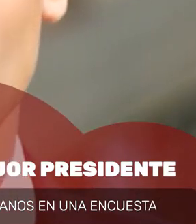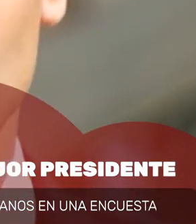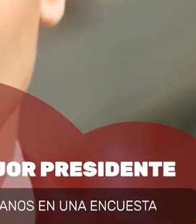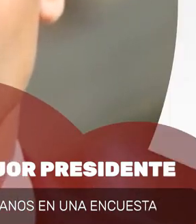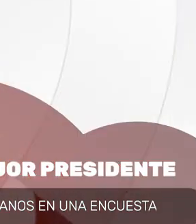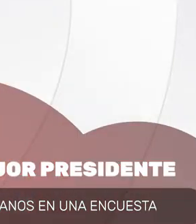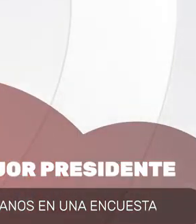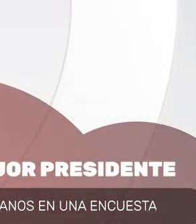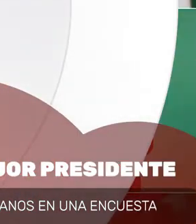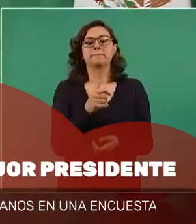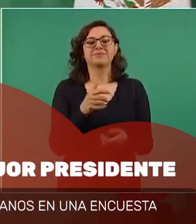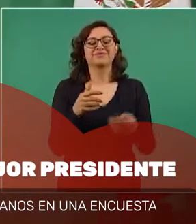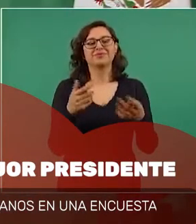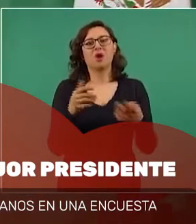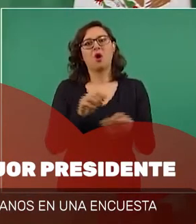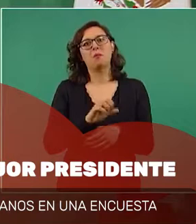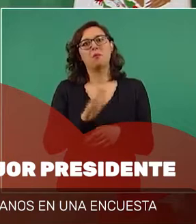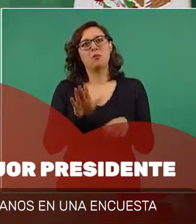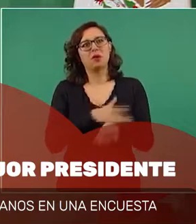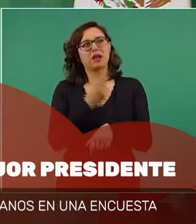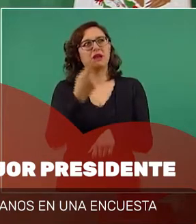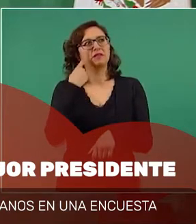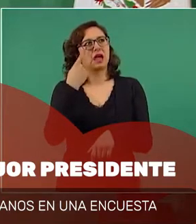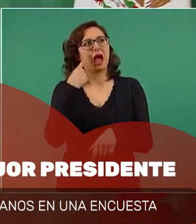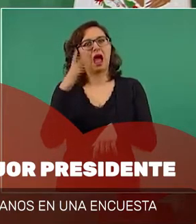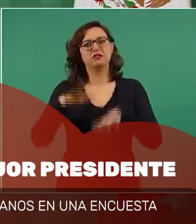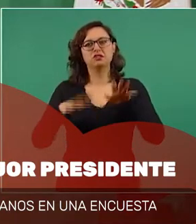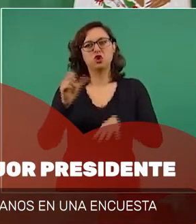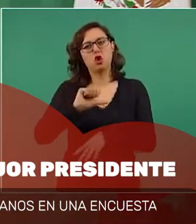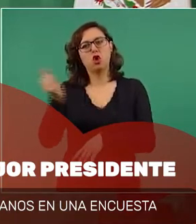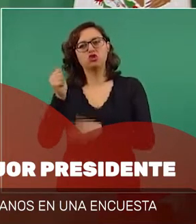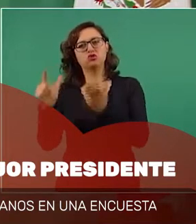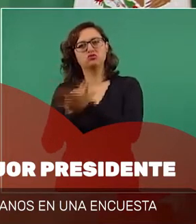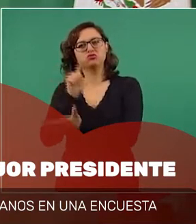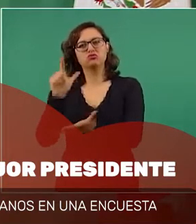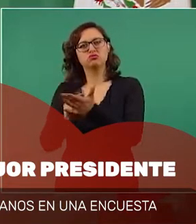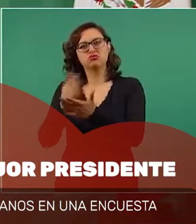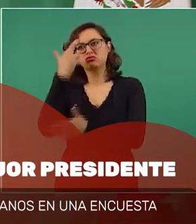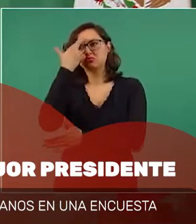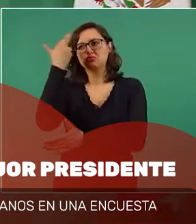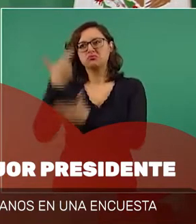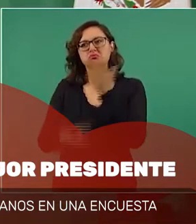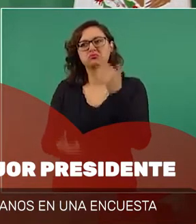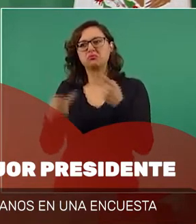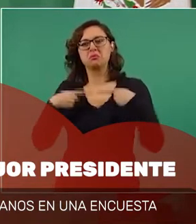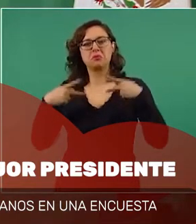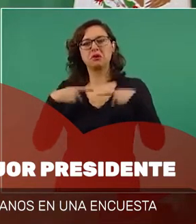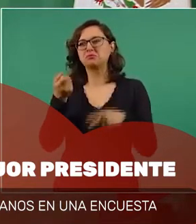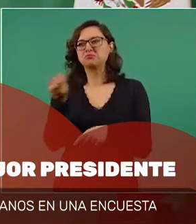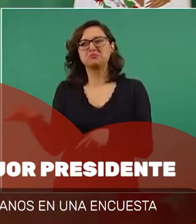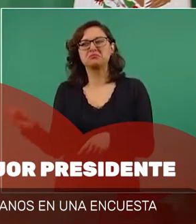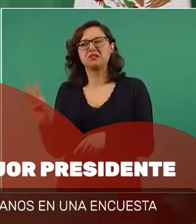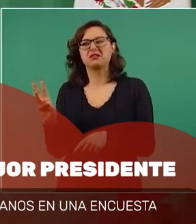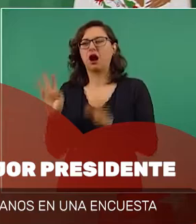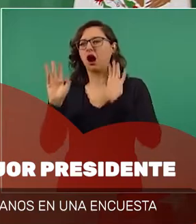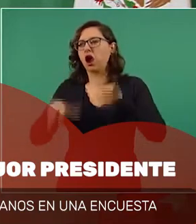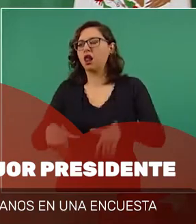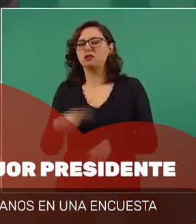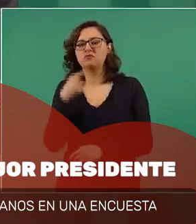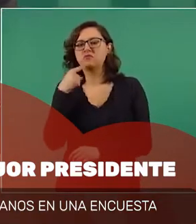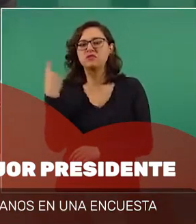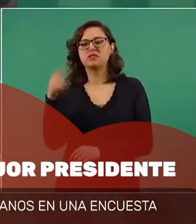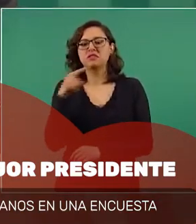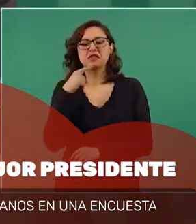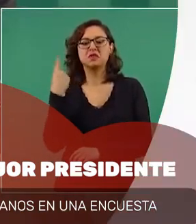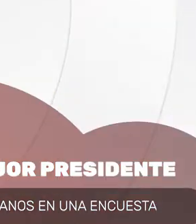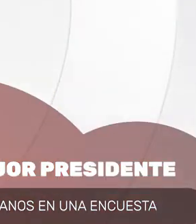mejor mandatario en México. Y al contrario, consideran a López Obrador como el mejor de la historia reciente con el 56%. Solo 16% de los encuestados dijo